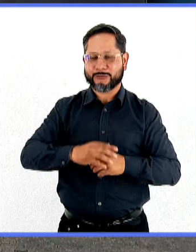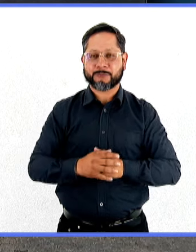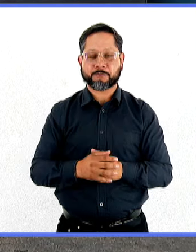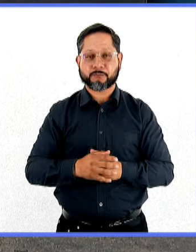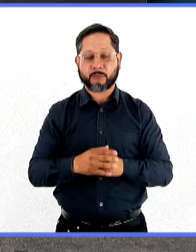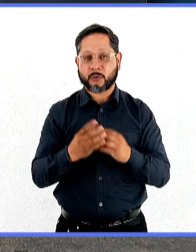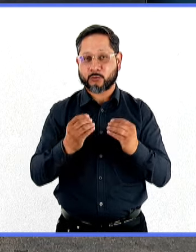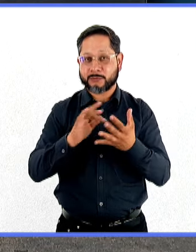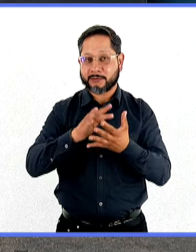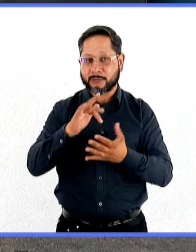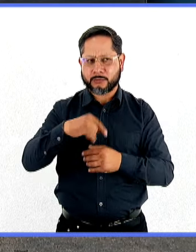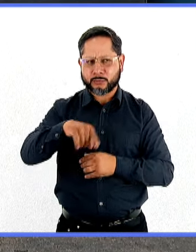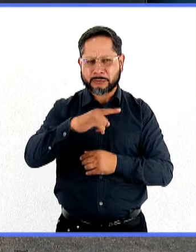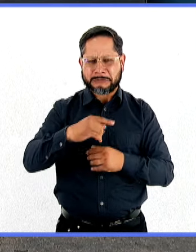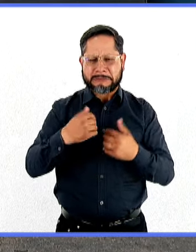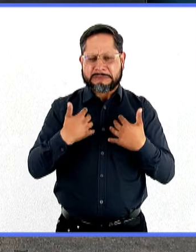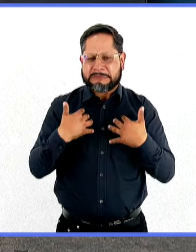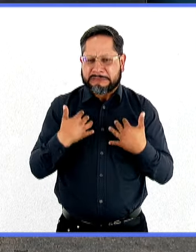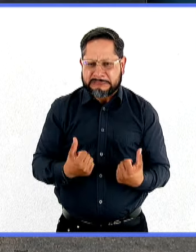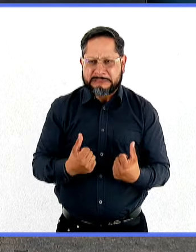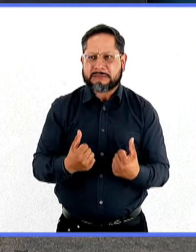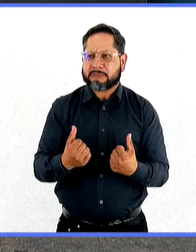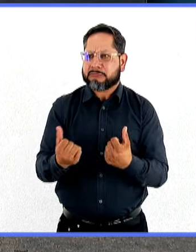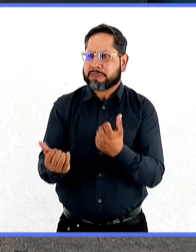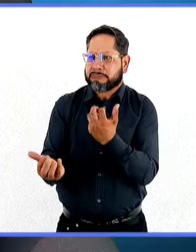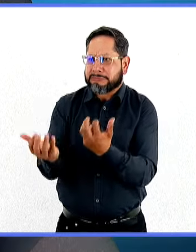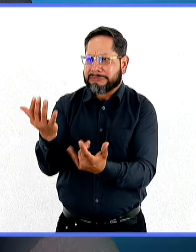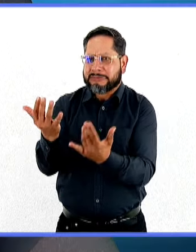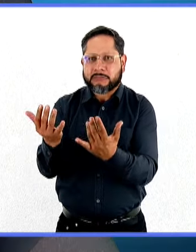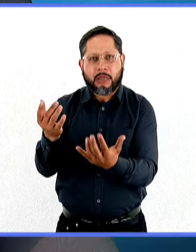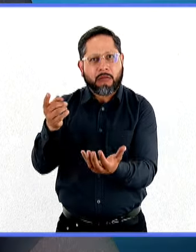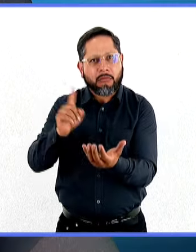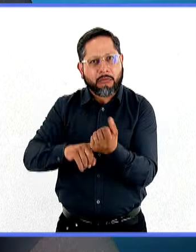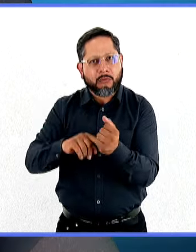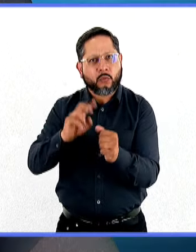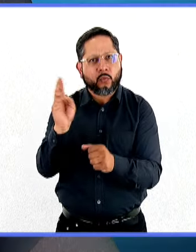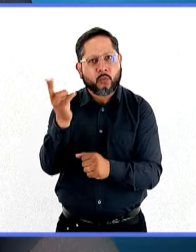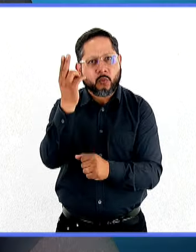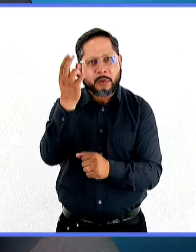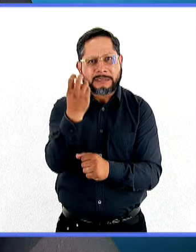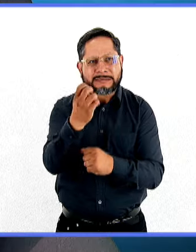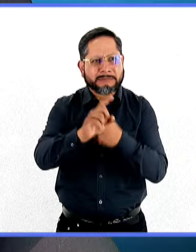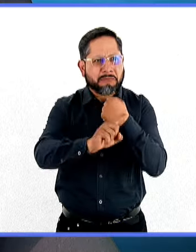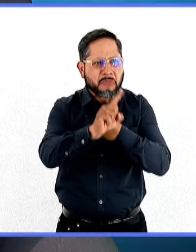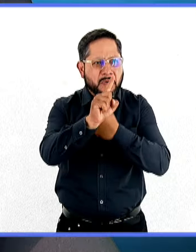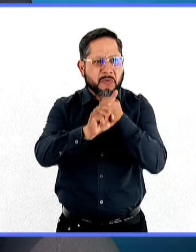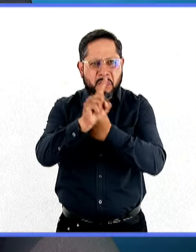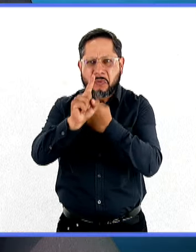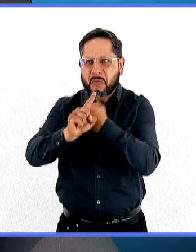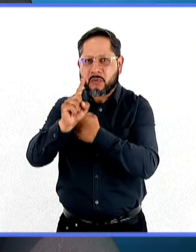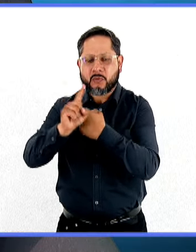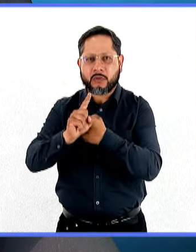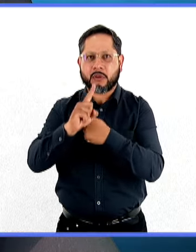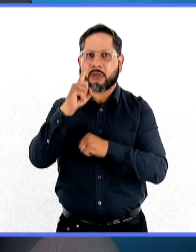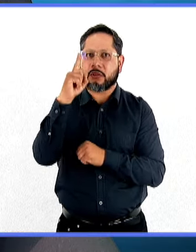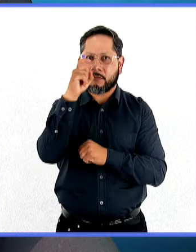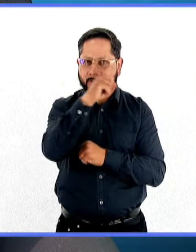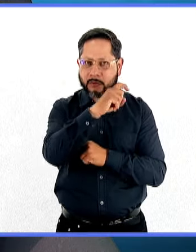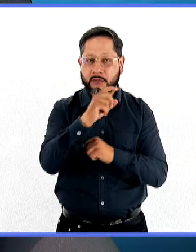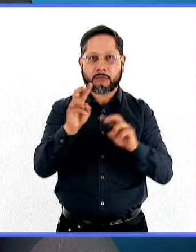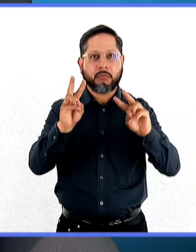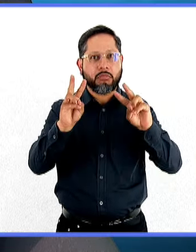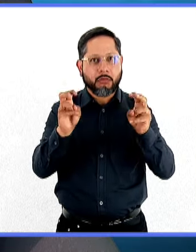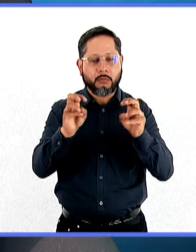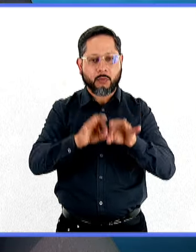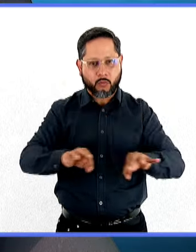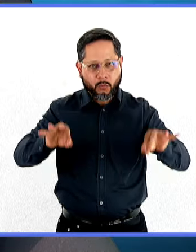muchas gracias por ayudarnos a entender lo que sucede desde nuestra universidad para atender esta problemática que se vuelve un tema importante